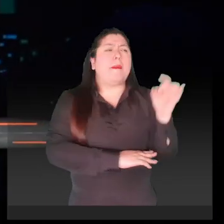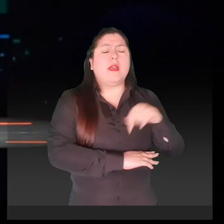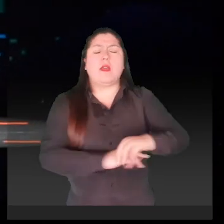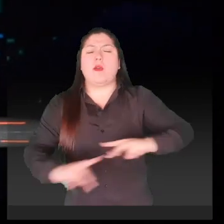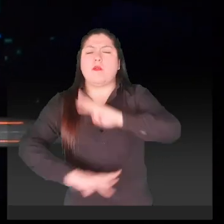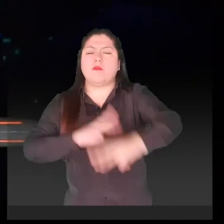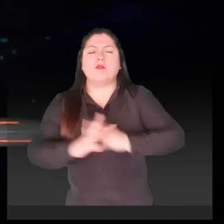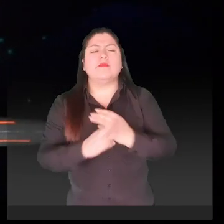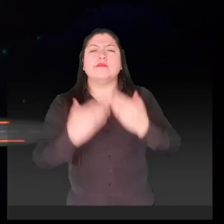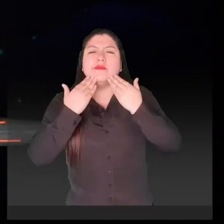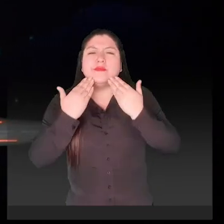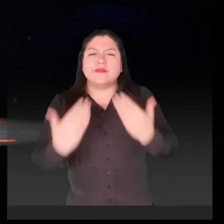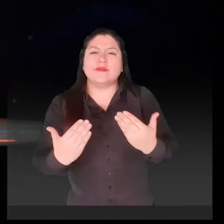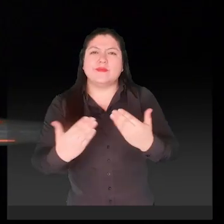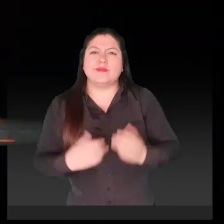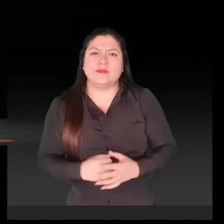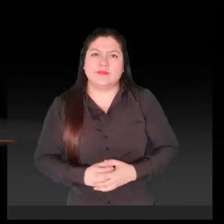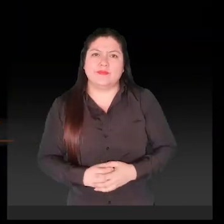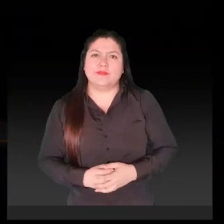mundo. Muchas gracias.